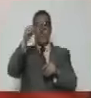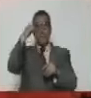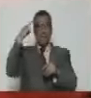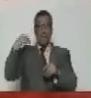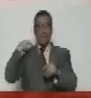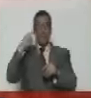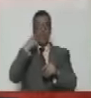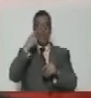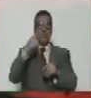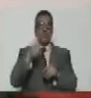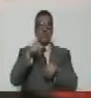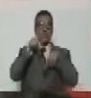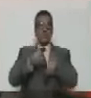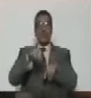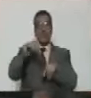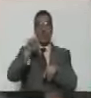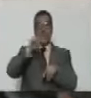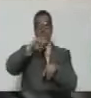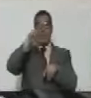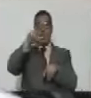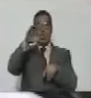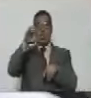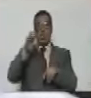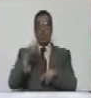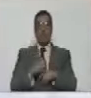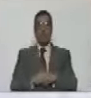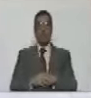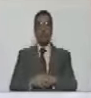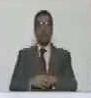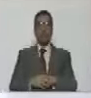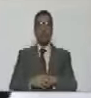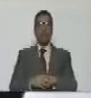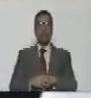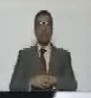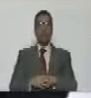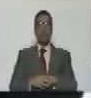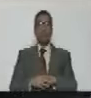y gloria a Earle Herrera.